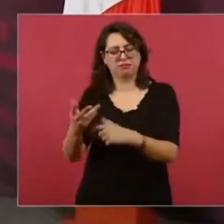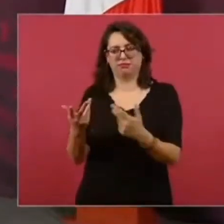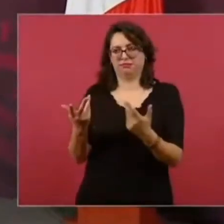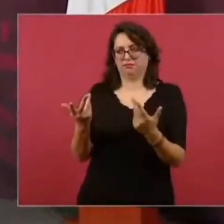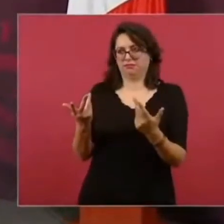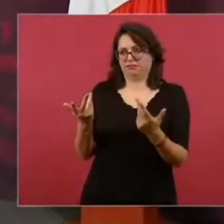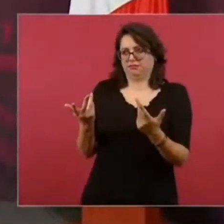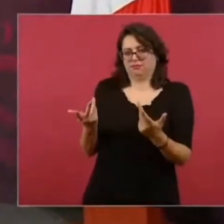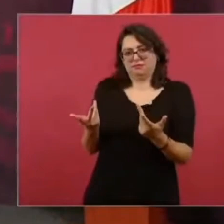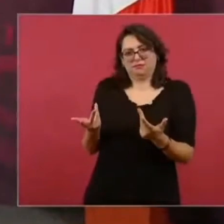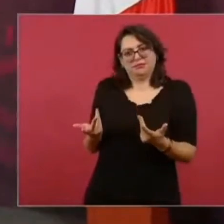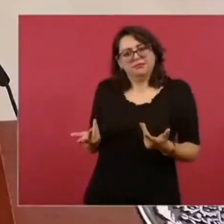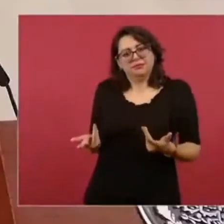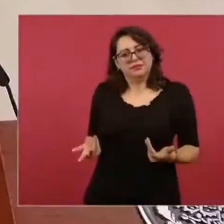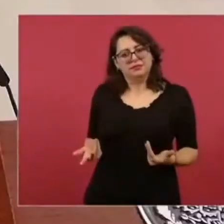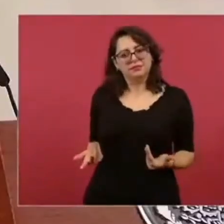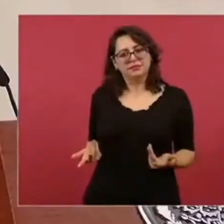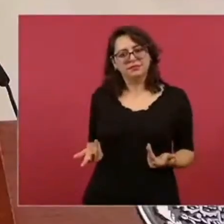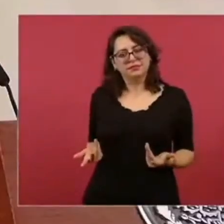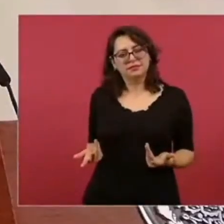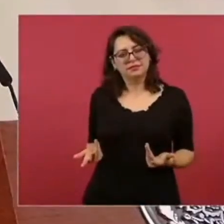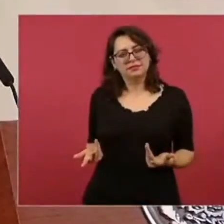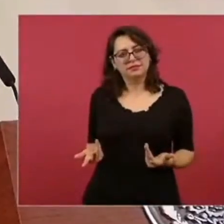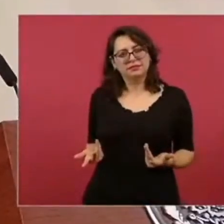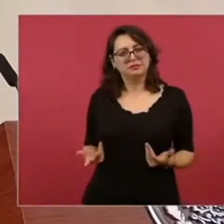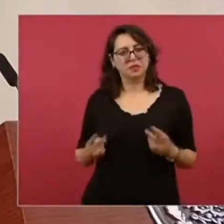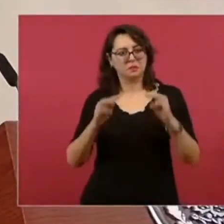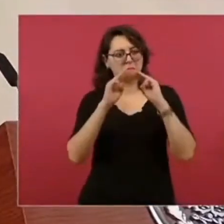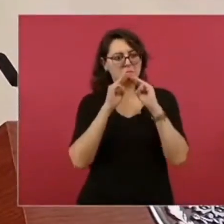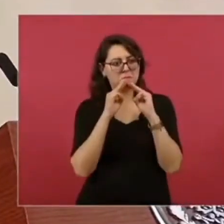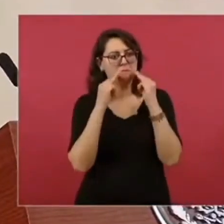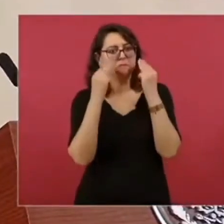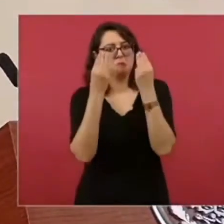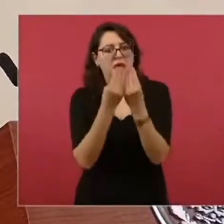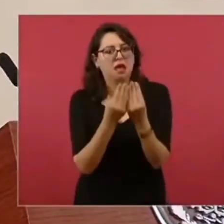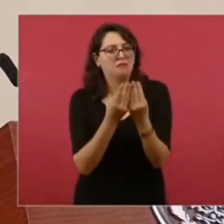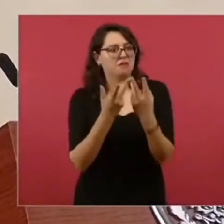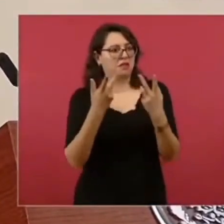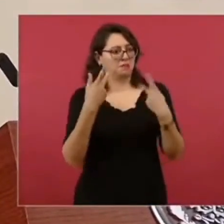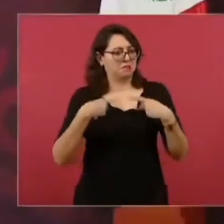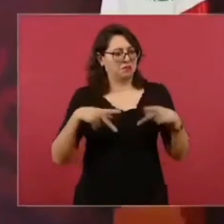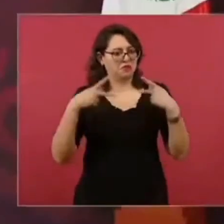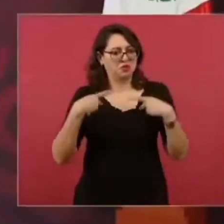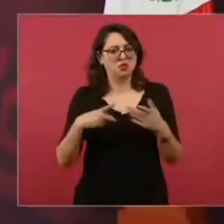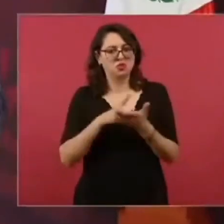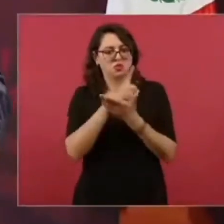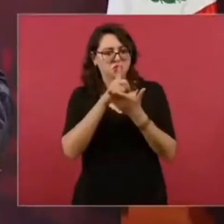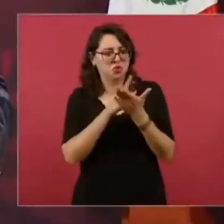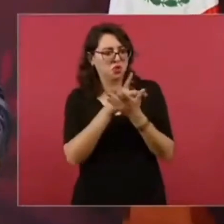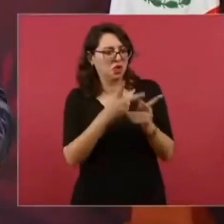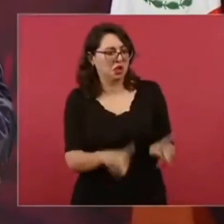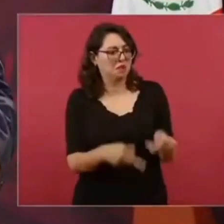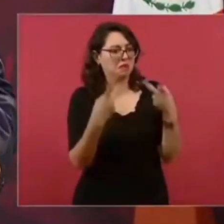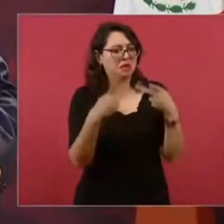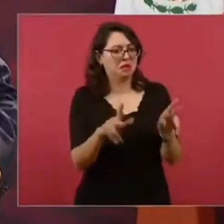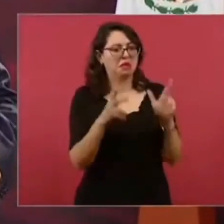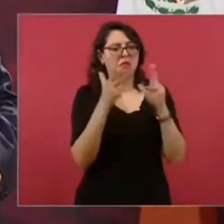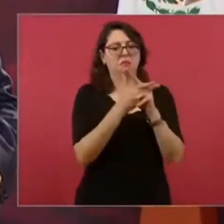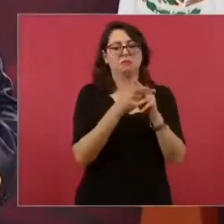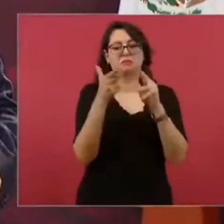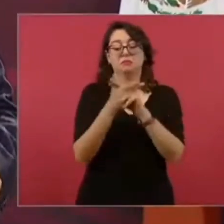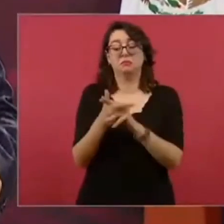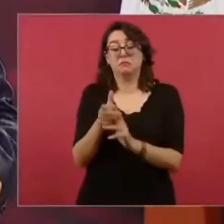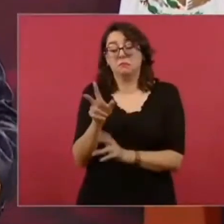de bandas organizadas que han cometido homicidios el viernes en la noche, el sábado